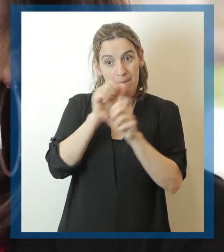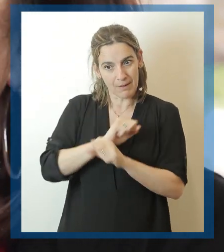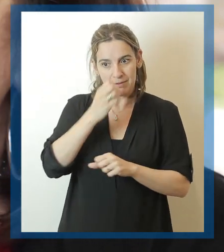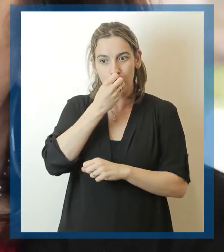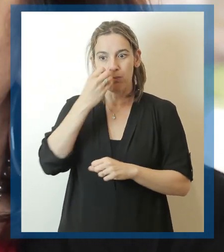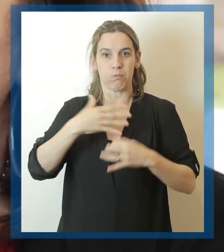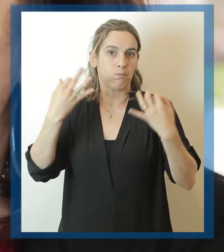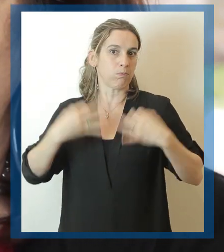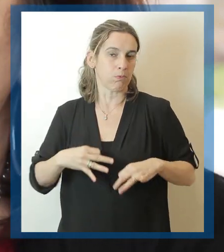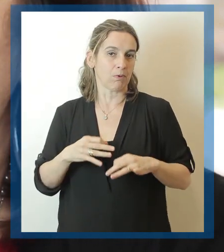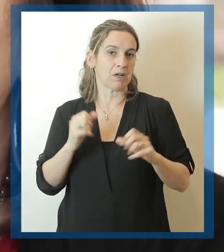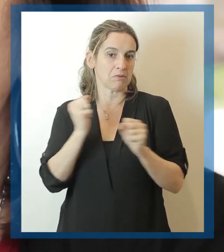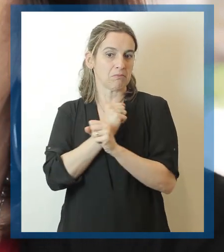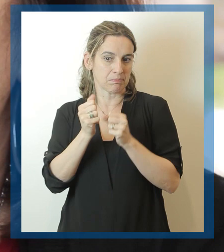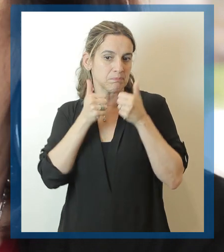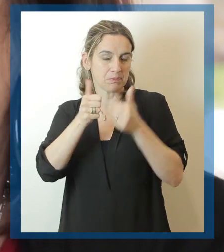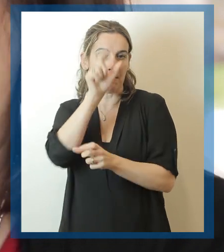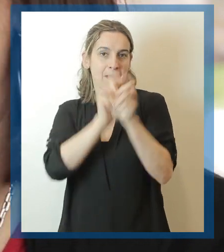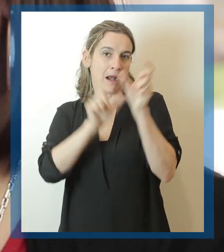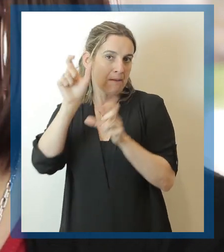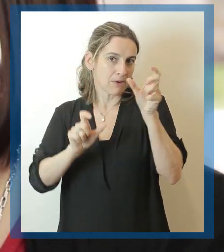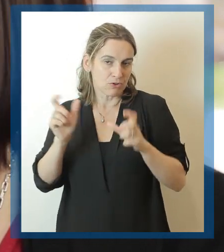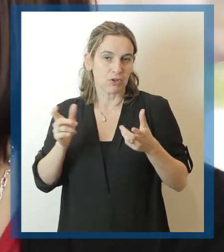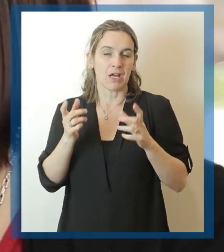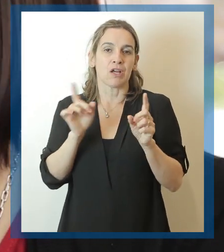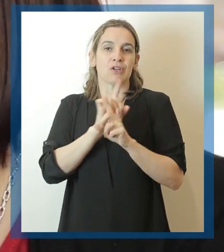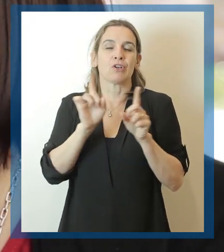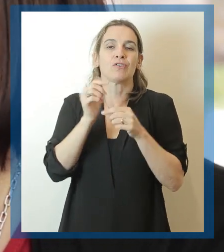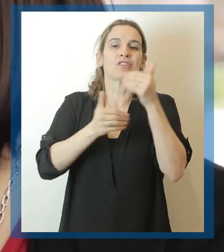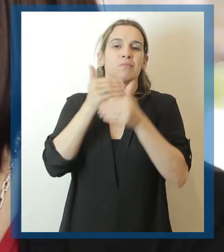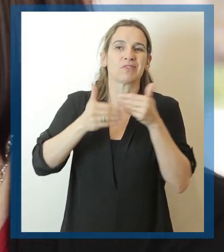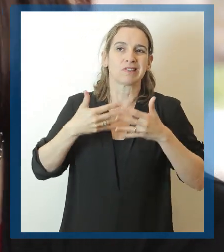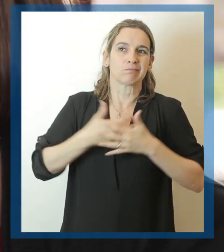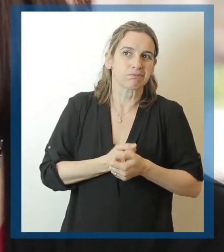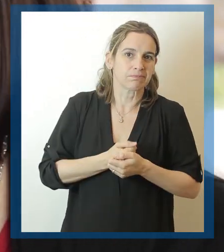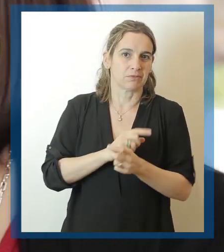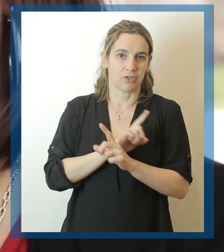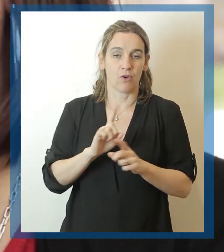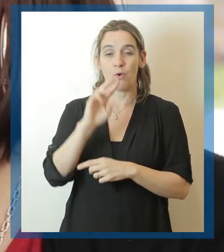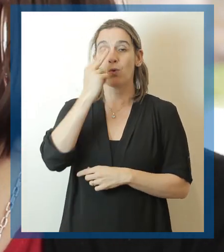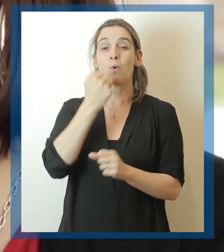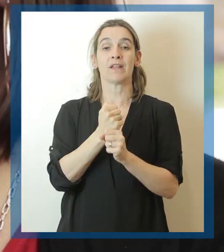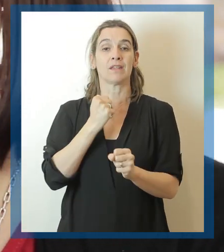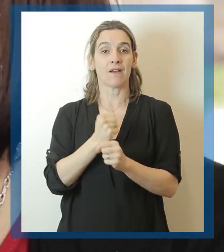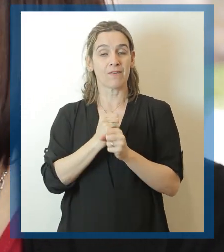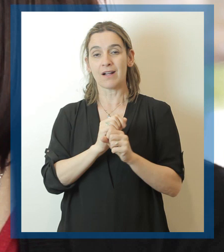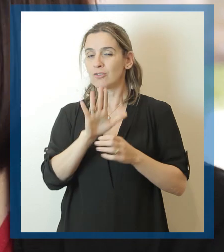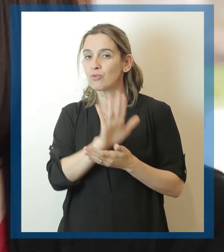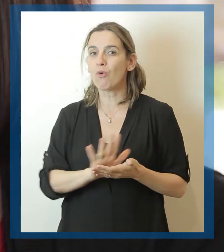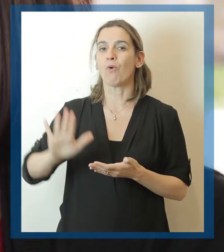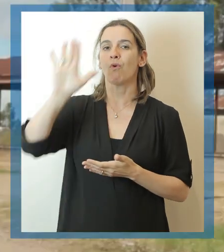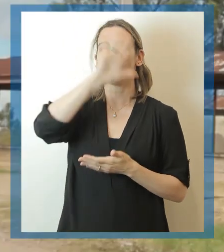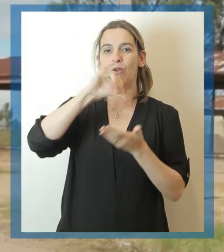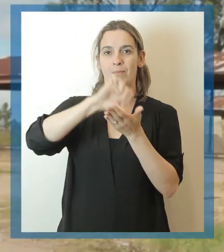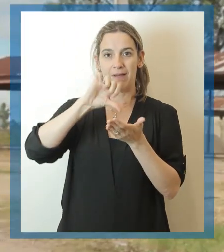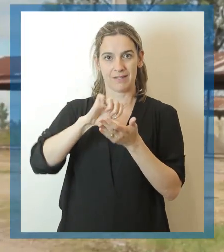reforzamos todos los procesos para que sean eficaces y eficientes para la persona, que no sea un proceso